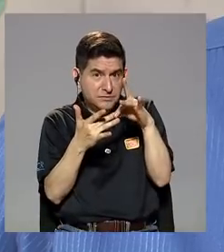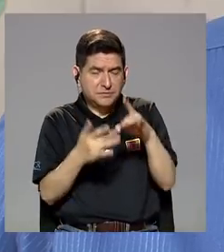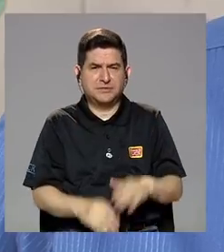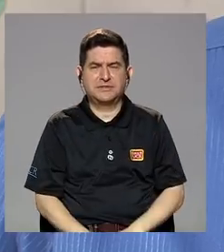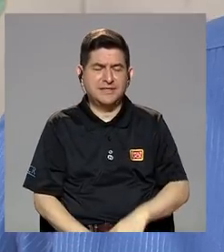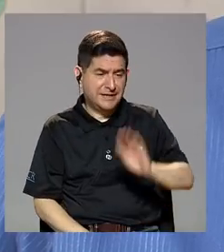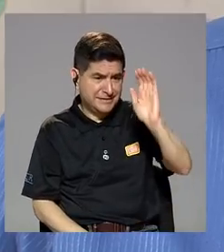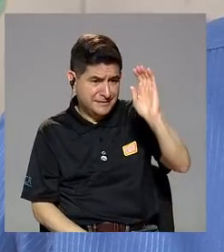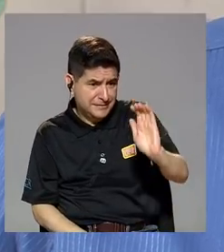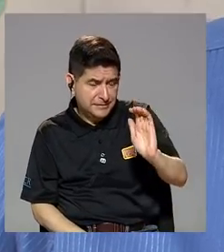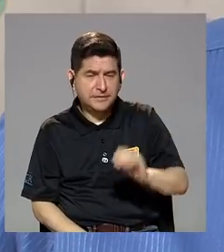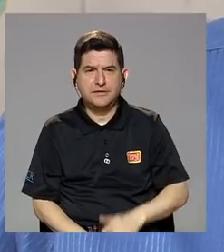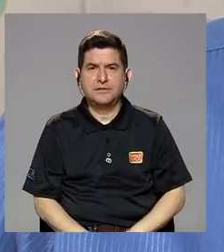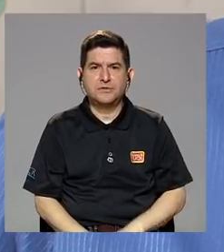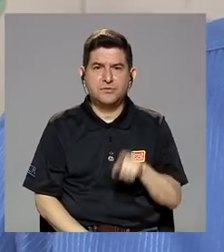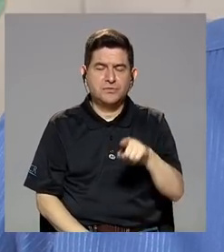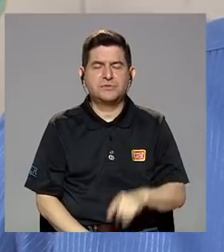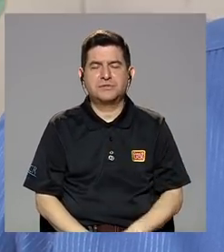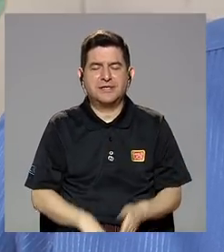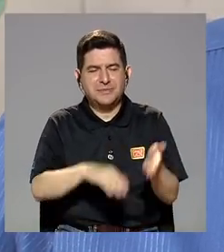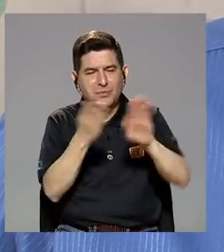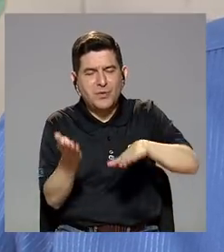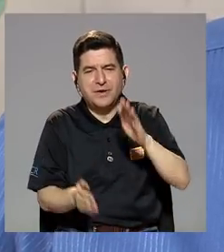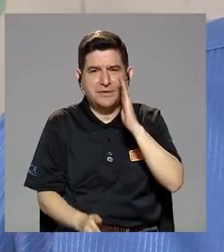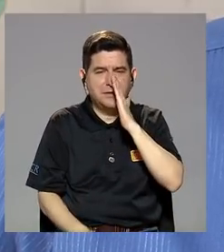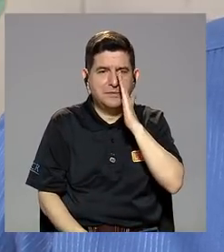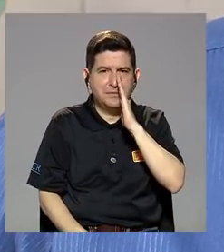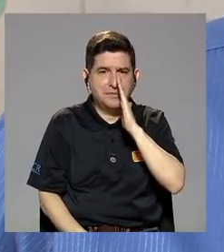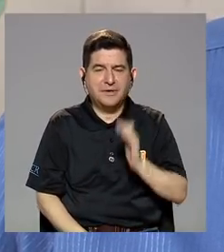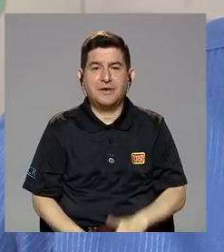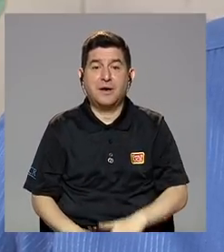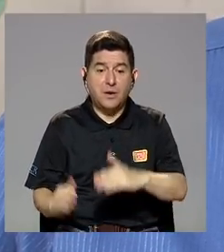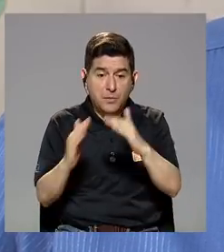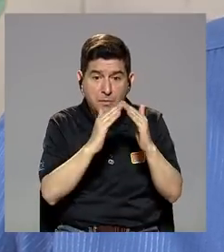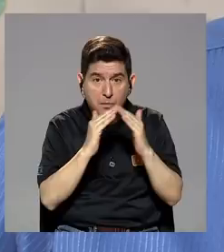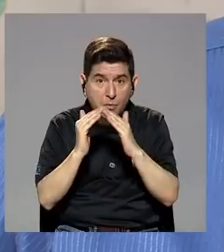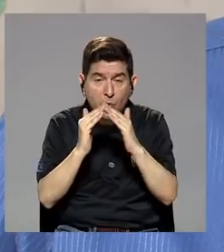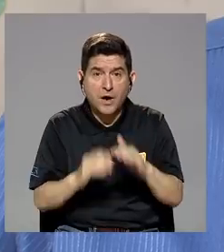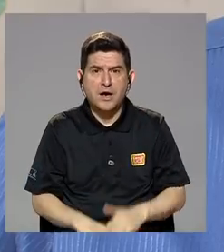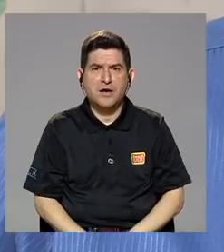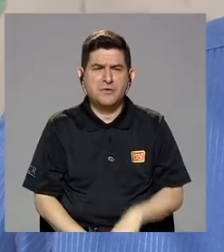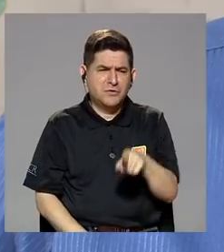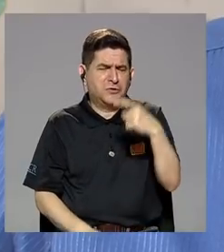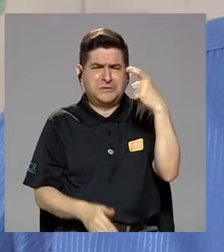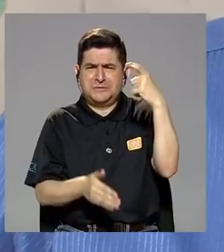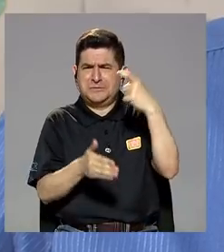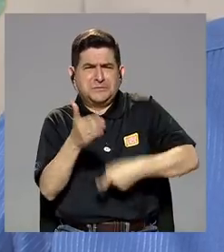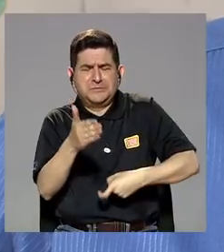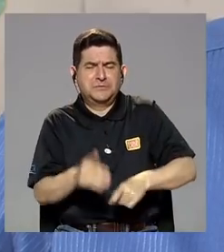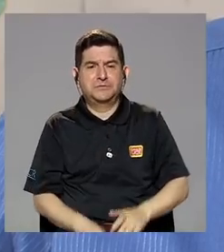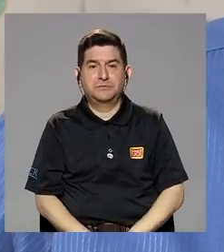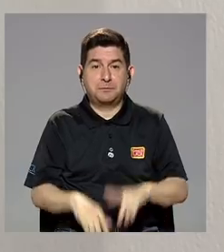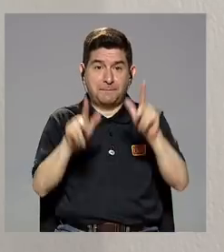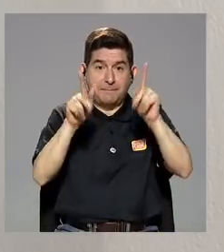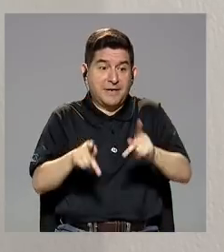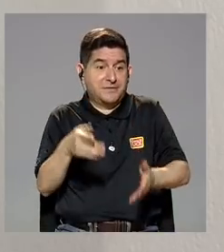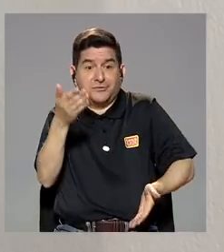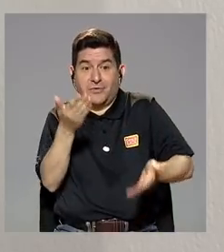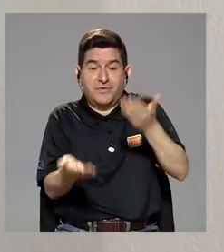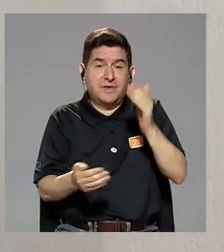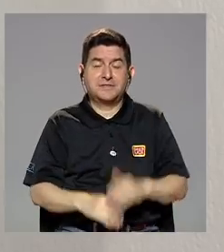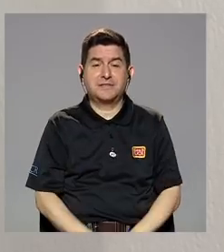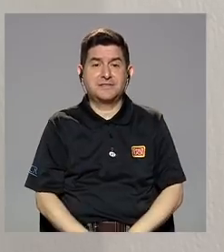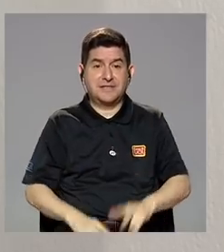porque desde muy niño pierde su mamá en un pueblo como decíamos ahora bastante árido de gente que